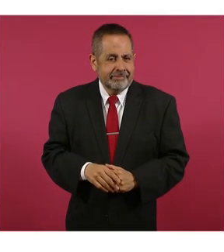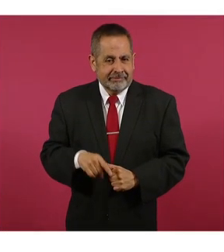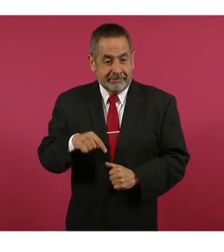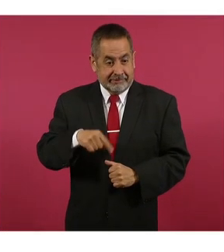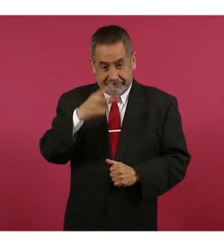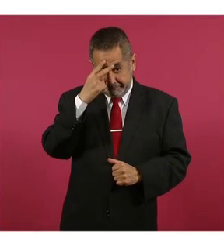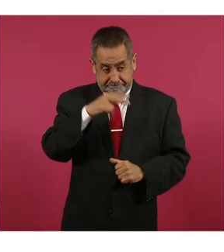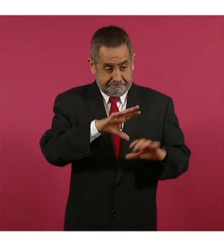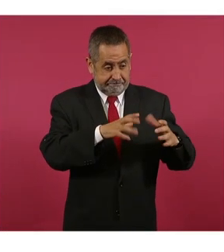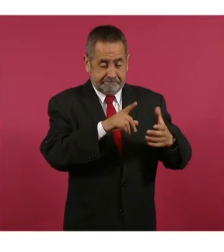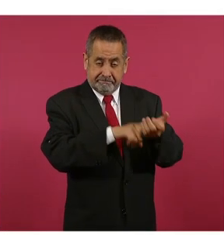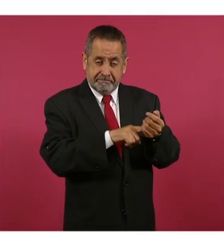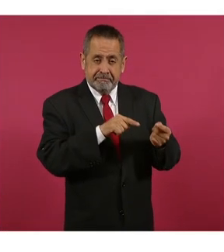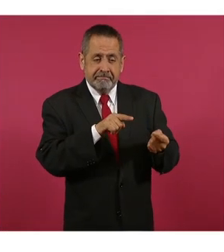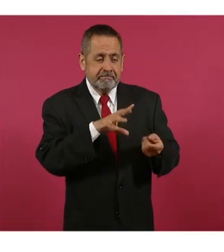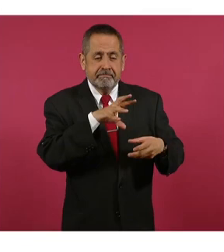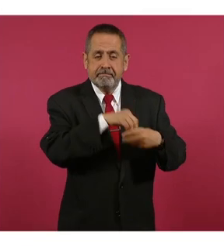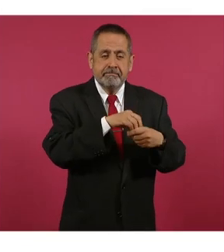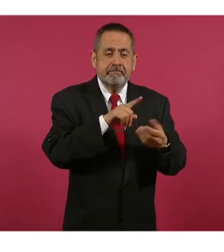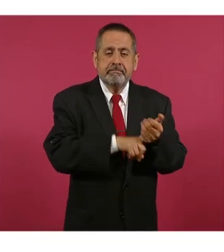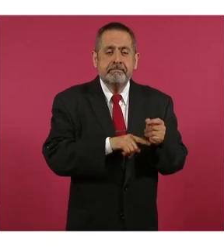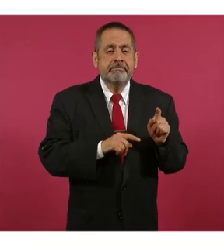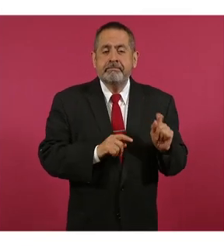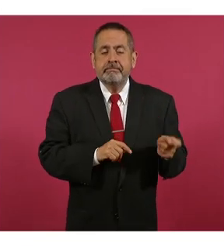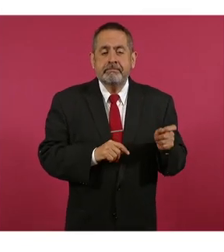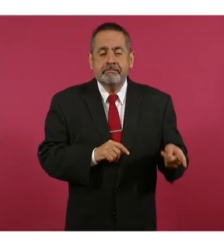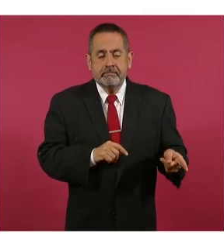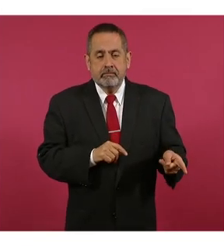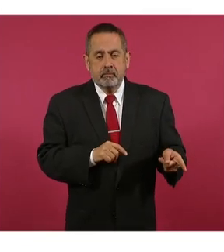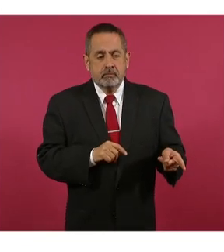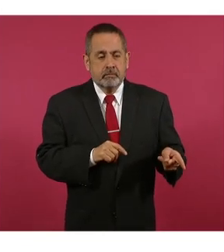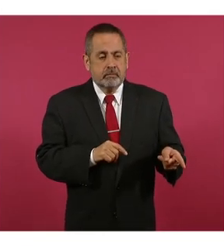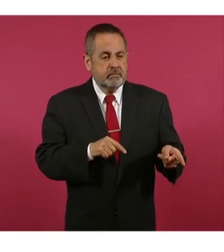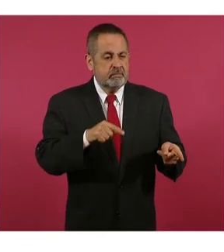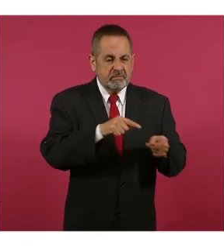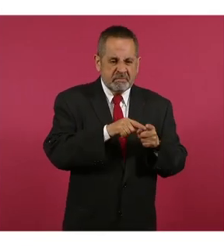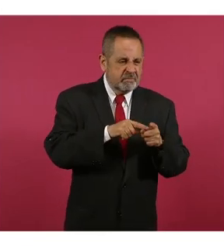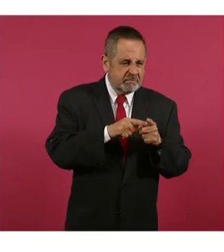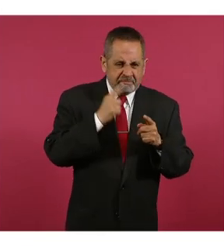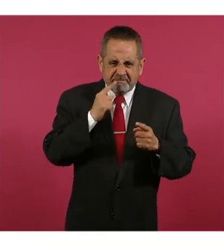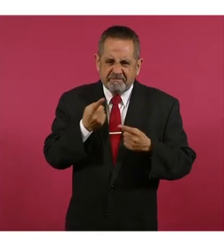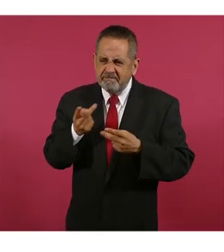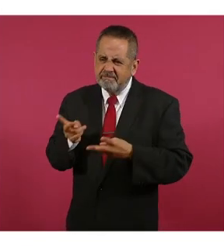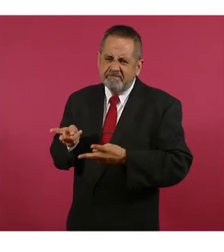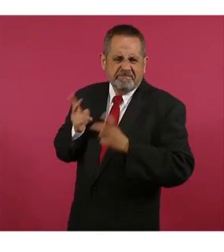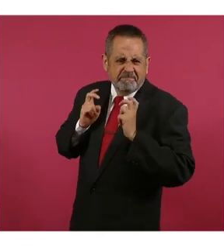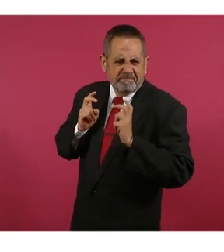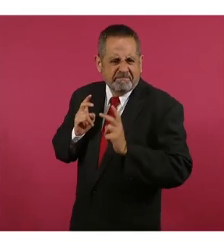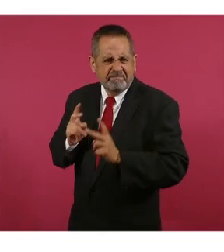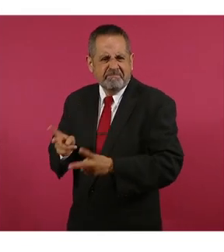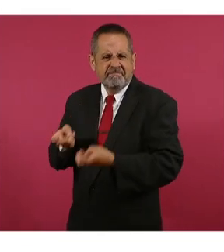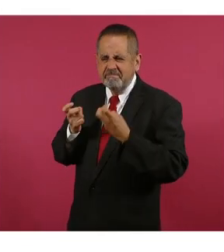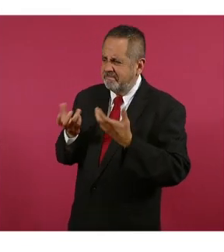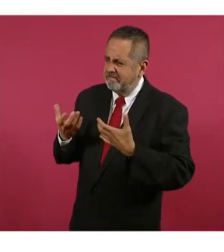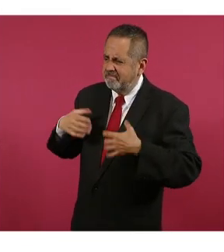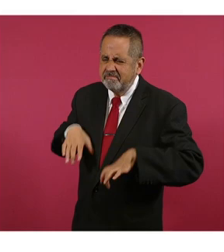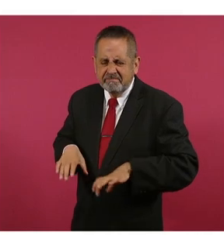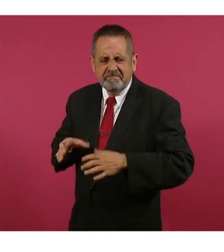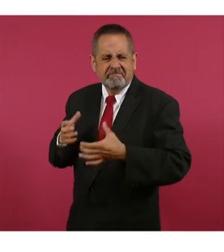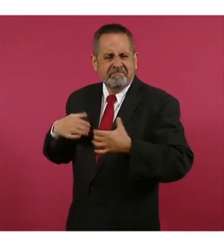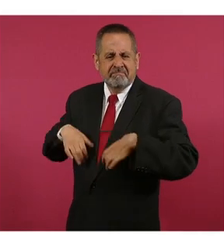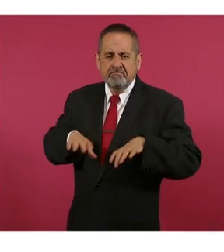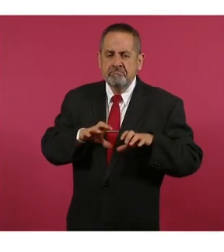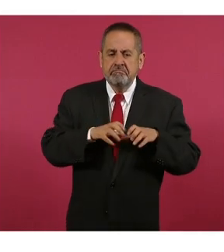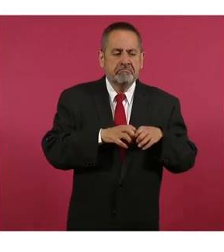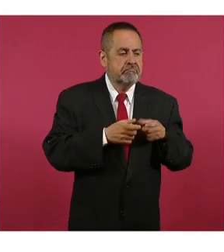está integrado, dirigido por quienes se han dedicado a saquear al país, quienes llevaron